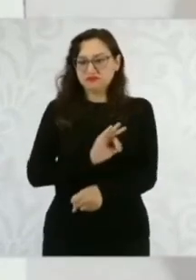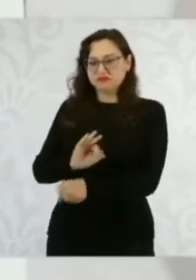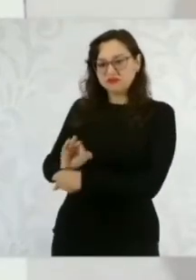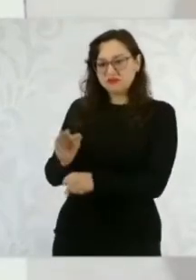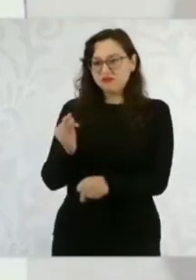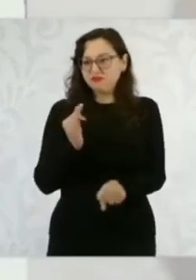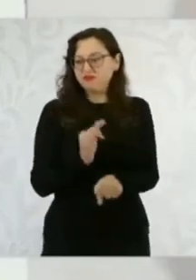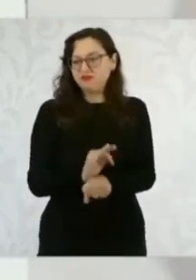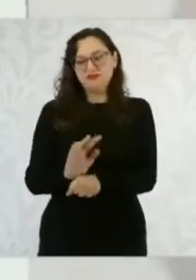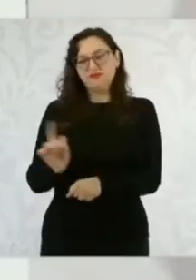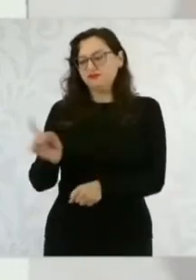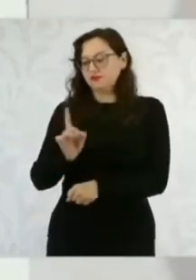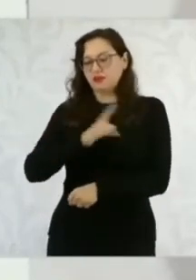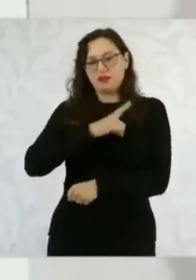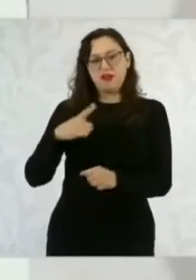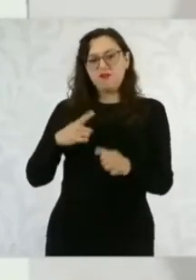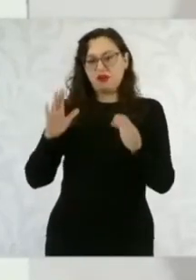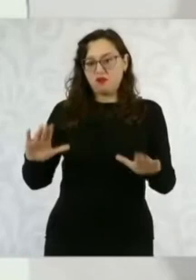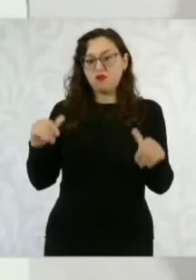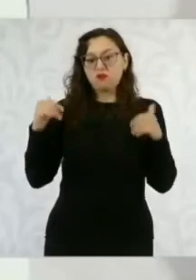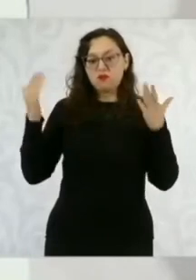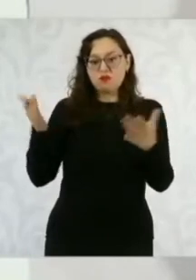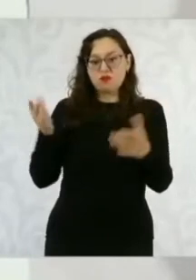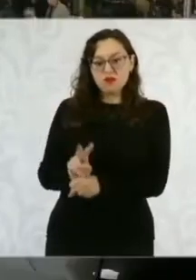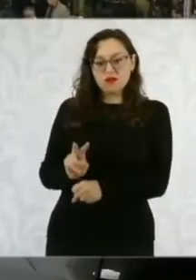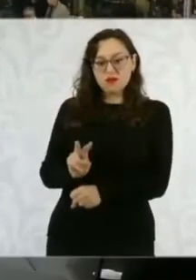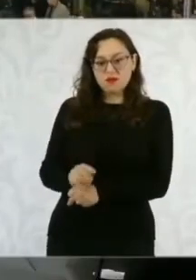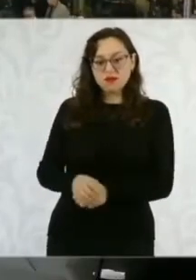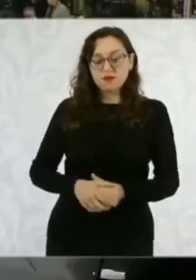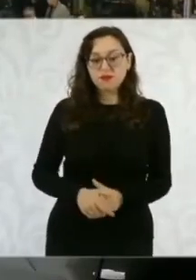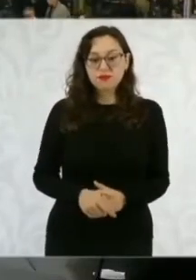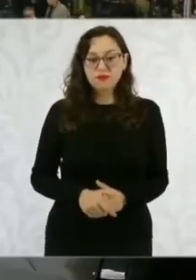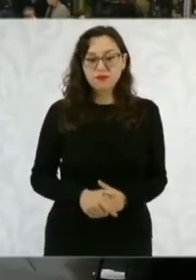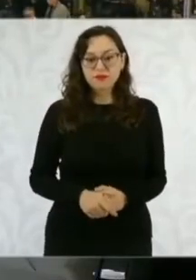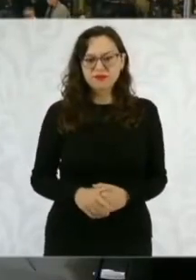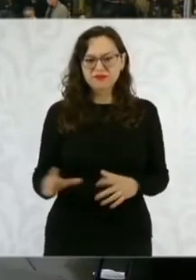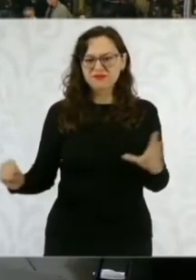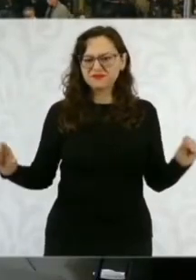por eso queremos que sea externa la vigilancia.